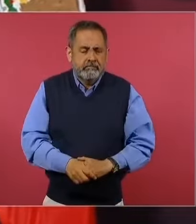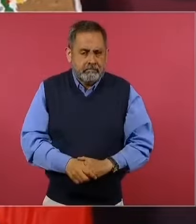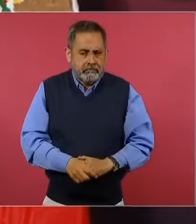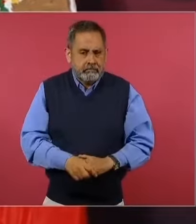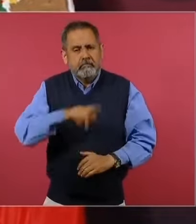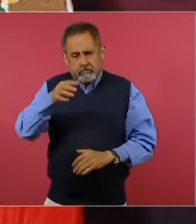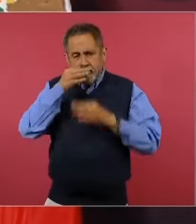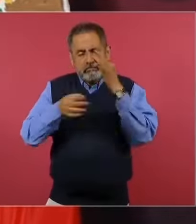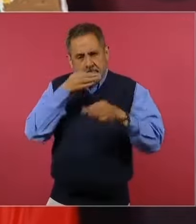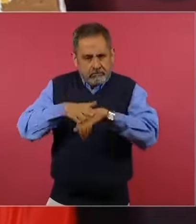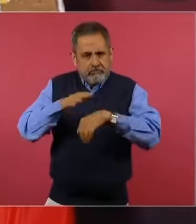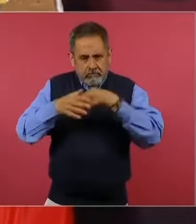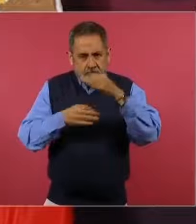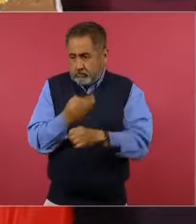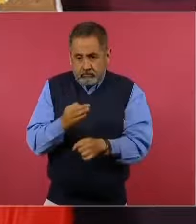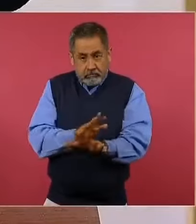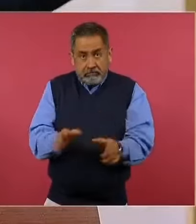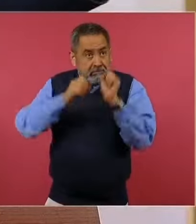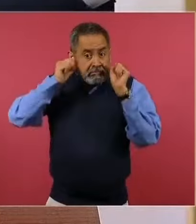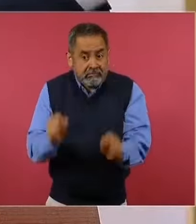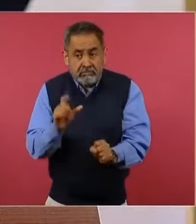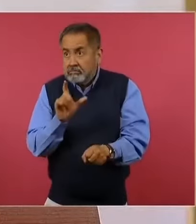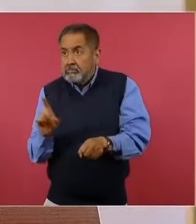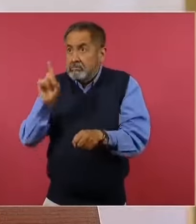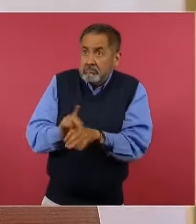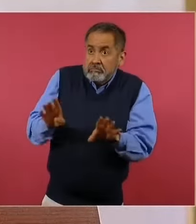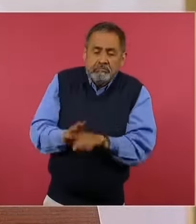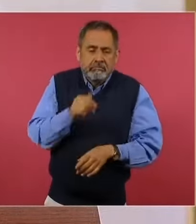Que nosotros les vamos a avisar, pero que hasta ahora no hay nada, ¿sí?